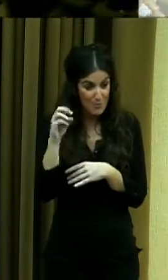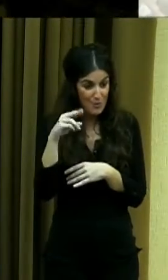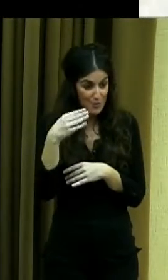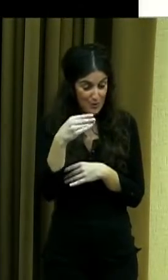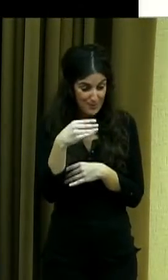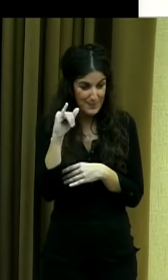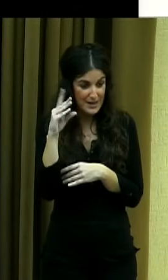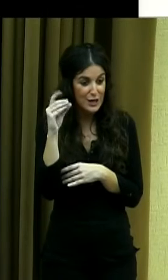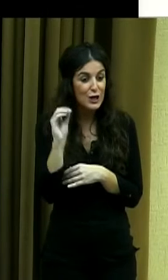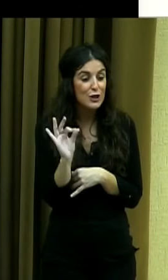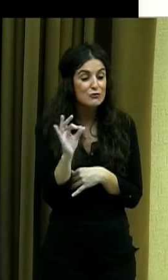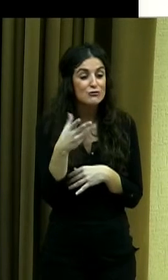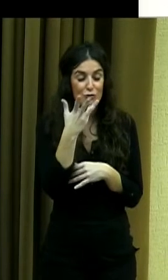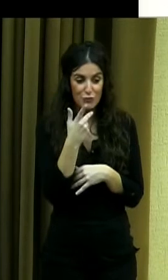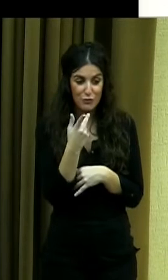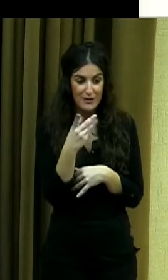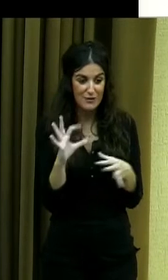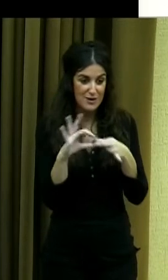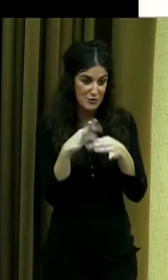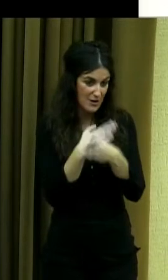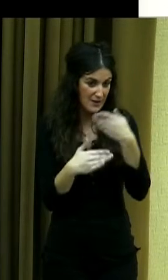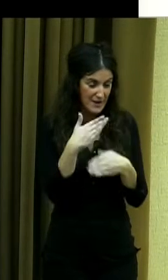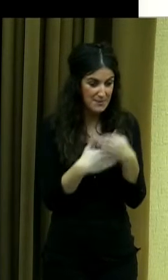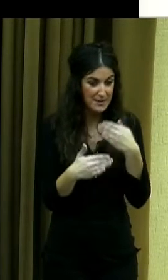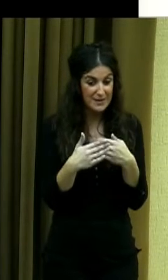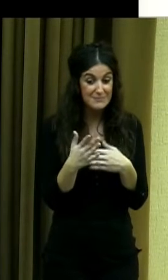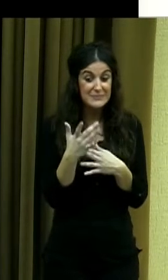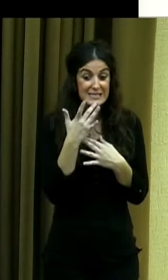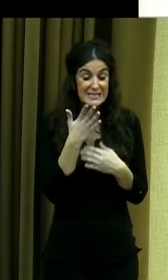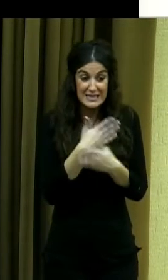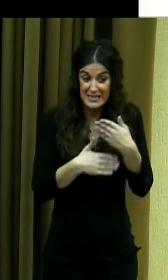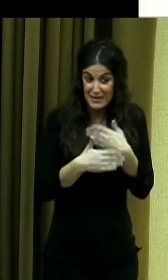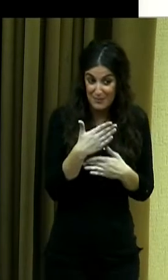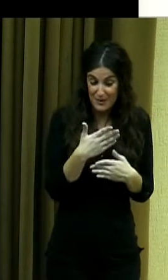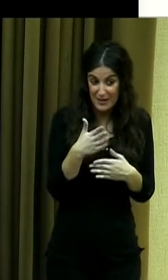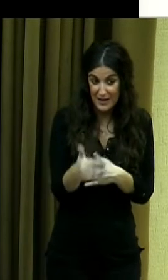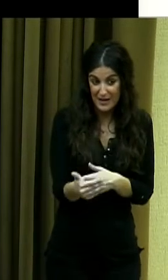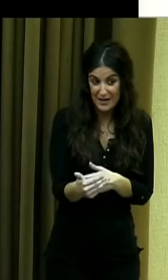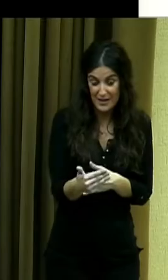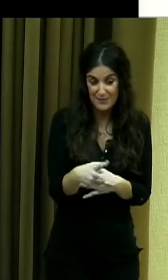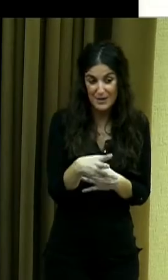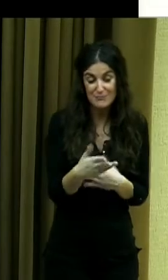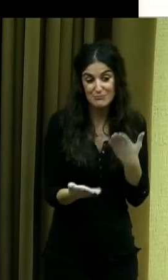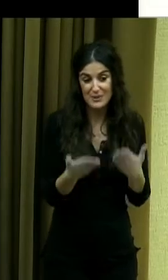la discapacidad intelectual. Y, en caso de discapacidad leve, valorar la posibilidad de un posible